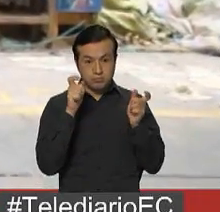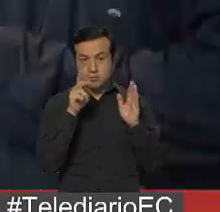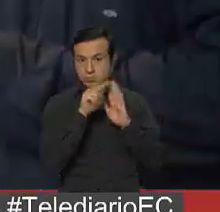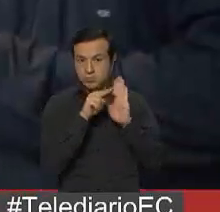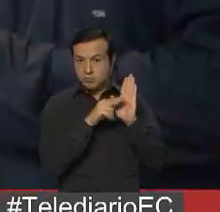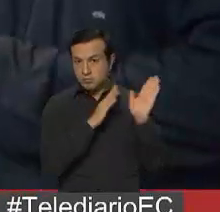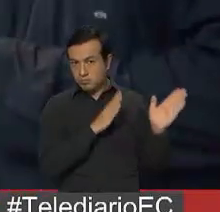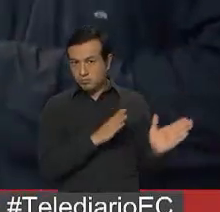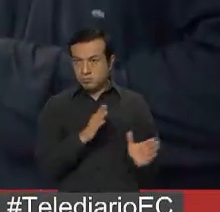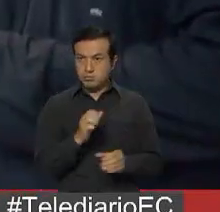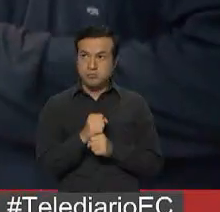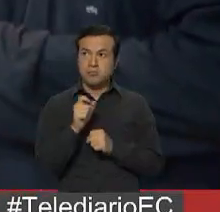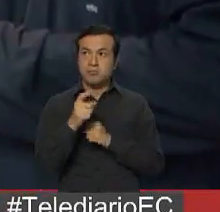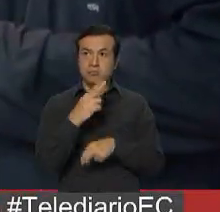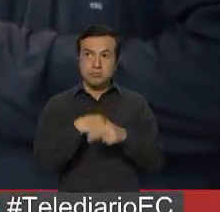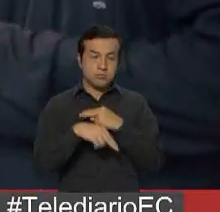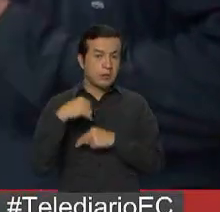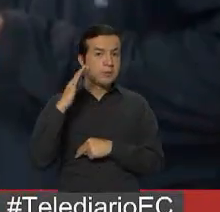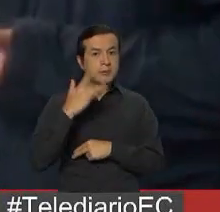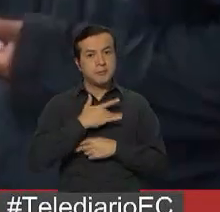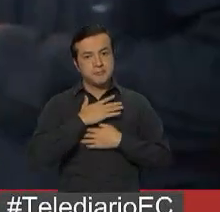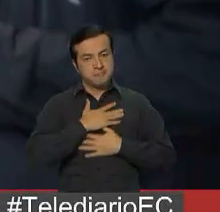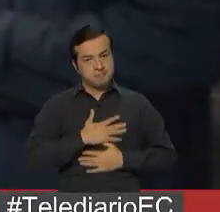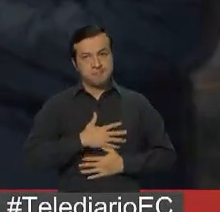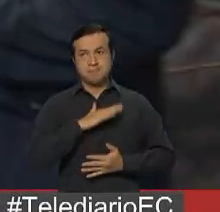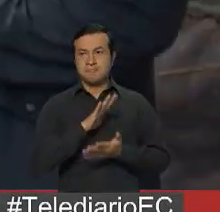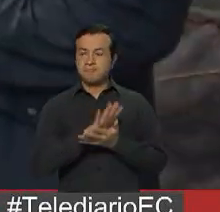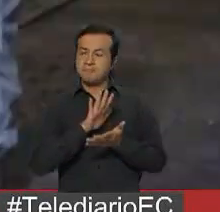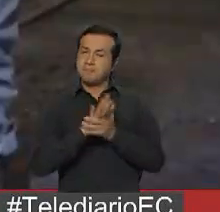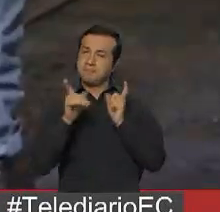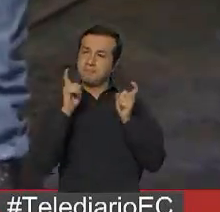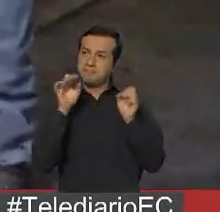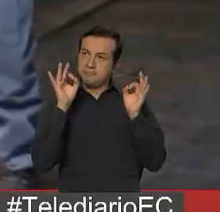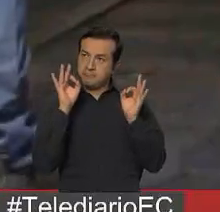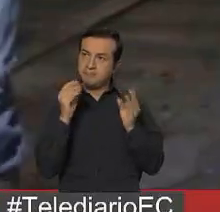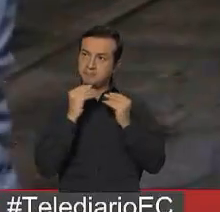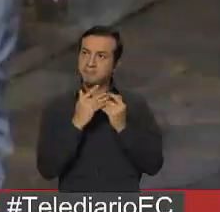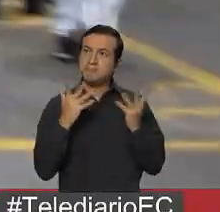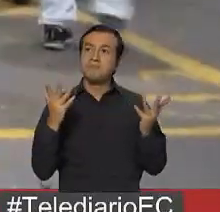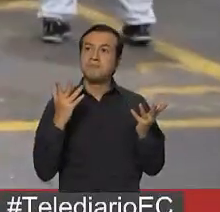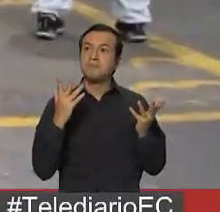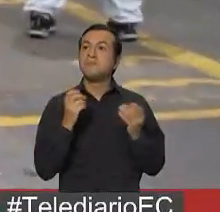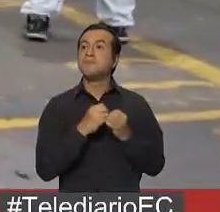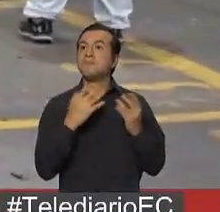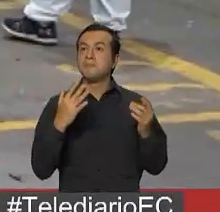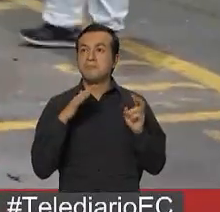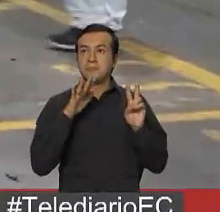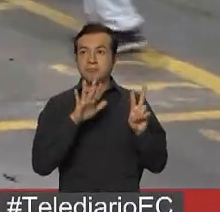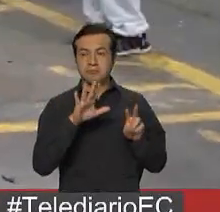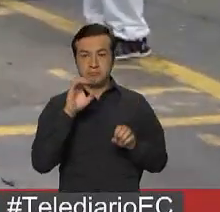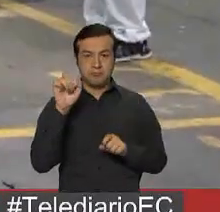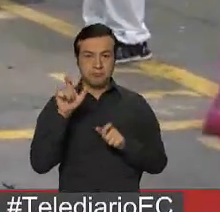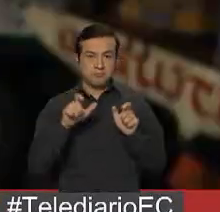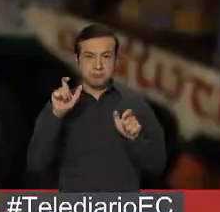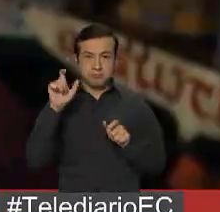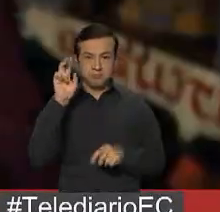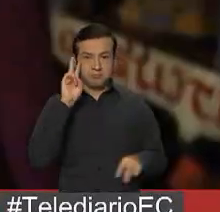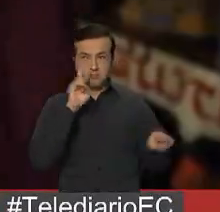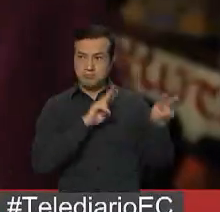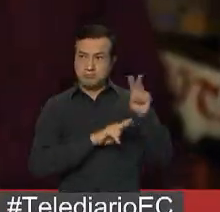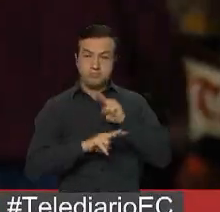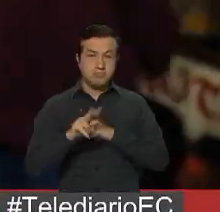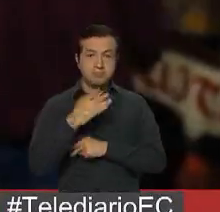los comerciantes son quienes más satisfechos se encuentran por los controles en los cuales intervienen alrededor de 700 efectivos